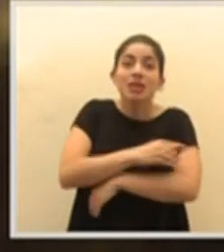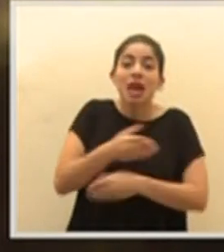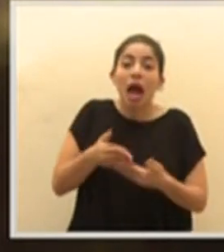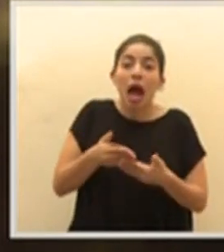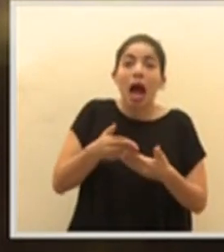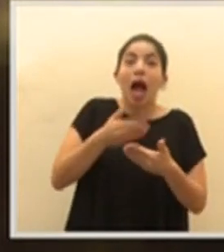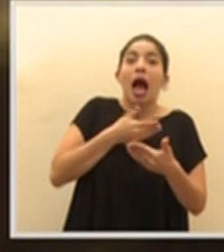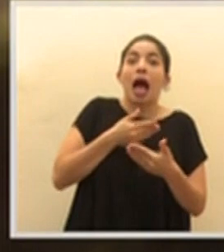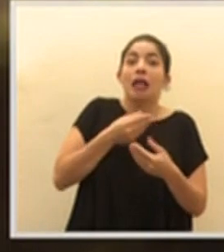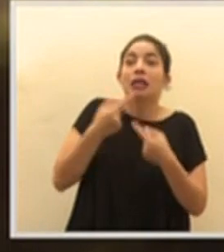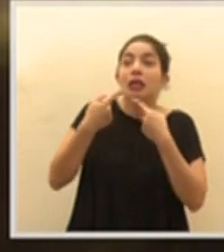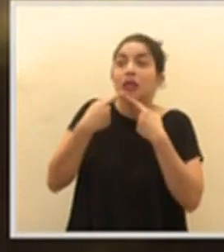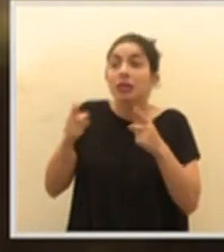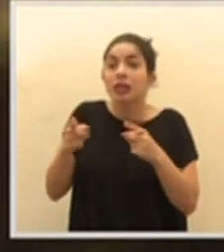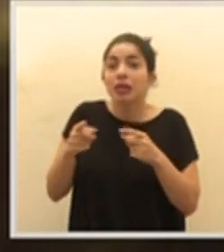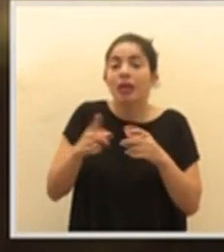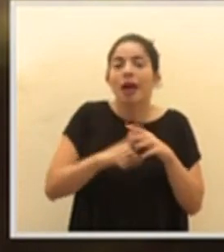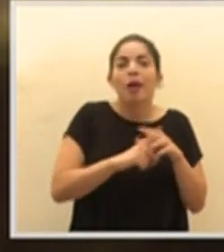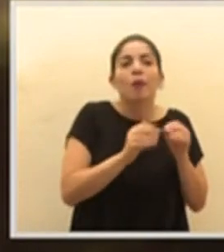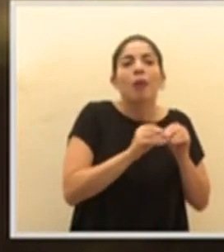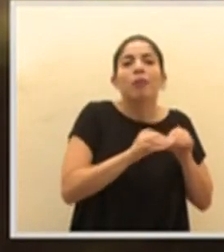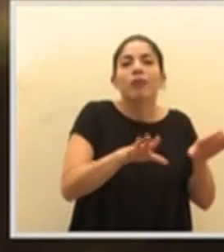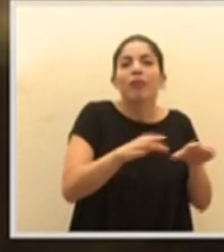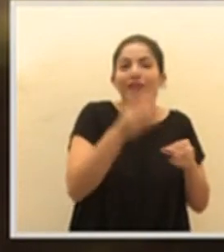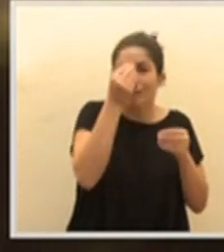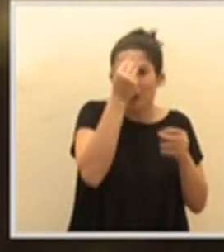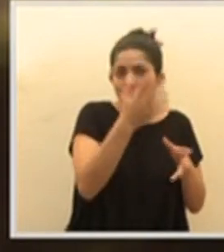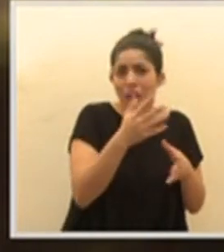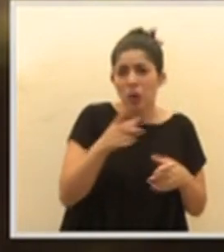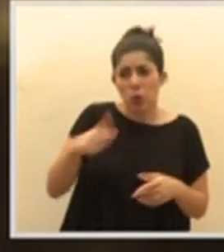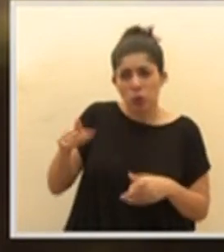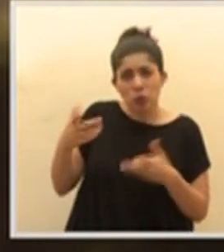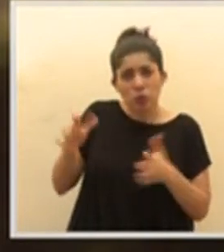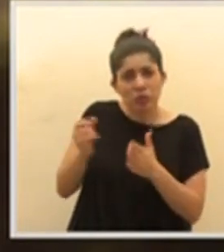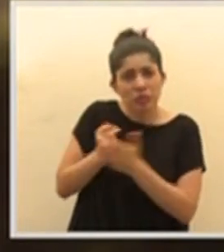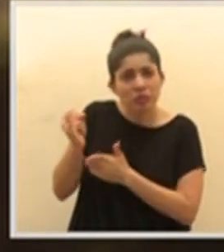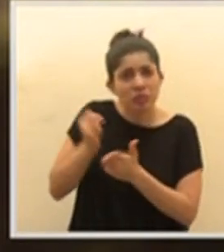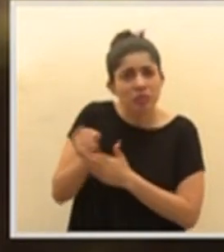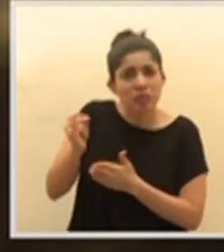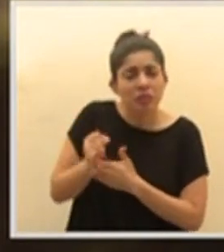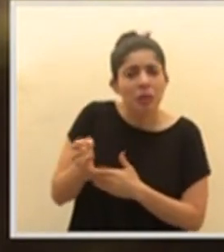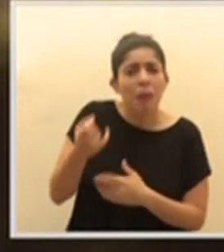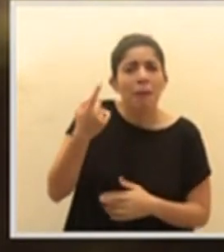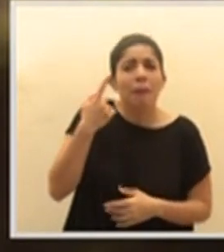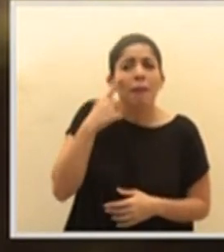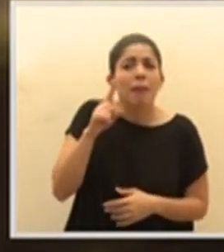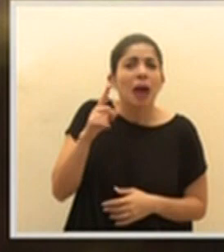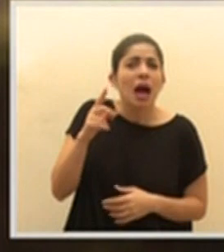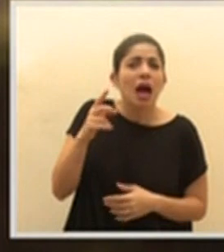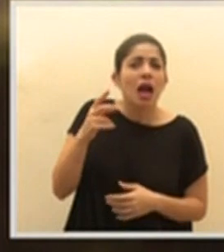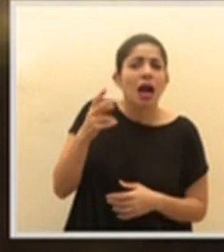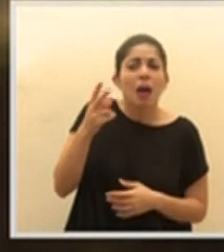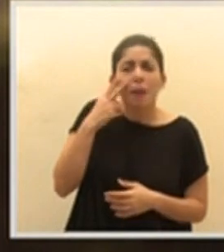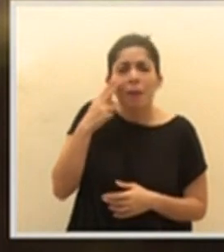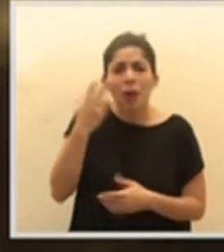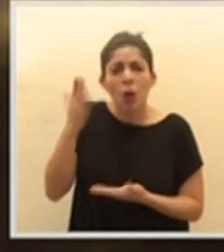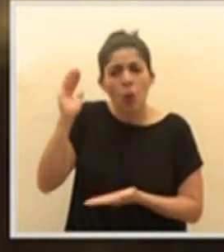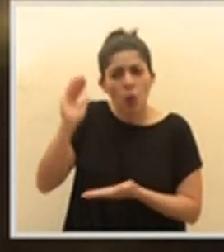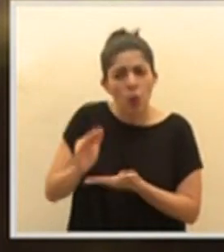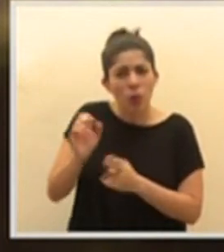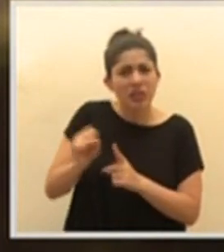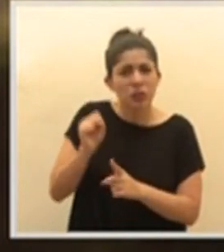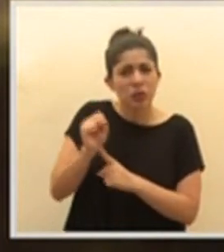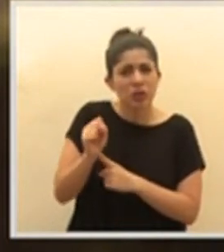de que se digan acá de manera oficial. ¿Se está realizando algún tipo de investigación para ir mermando un poco esta situación